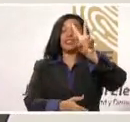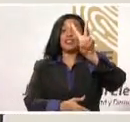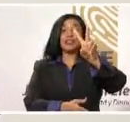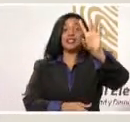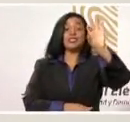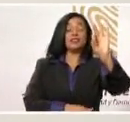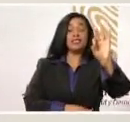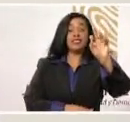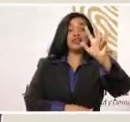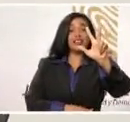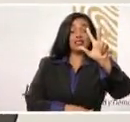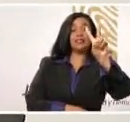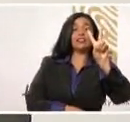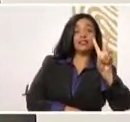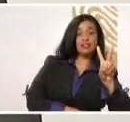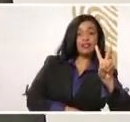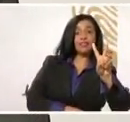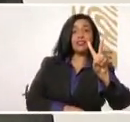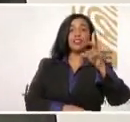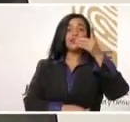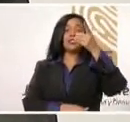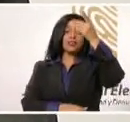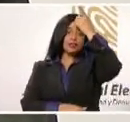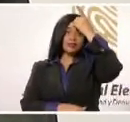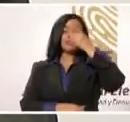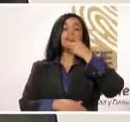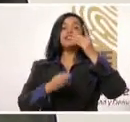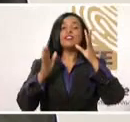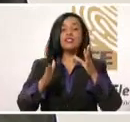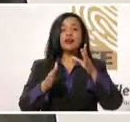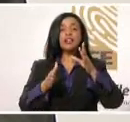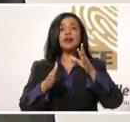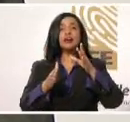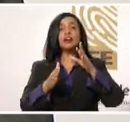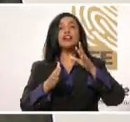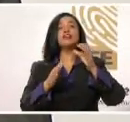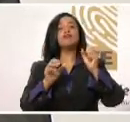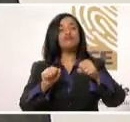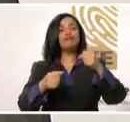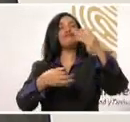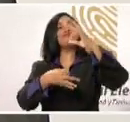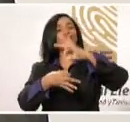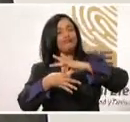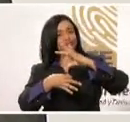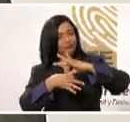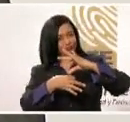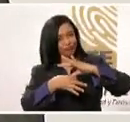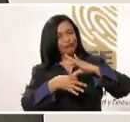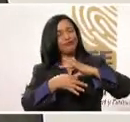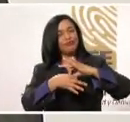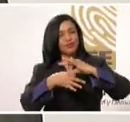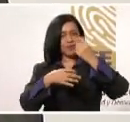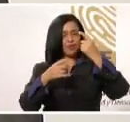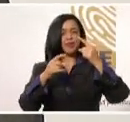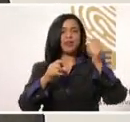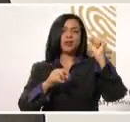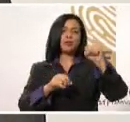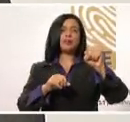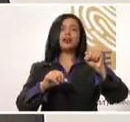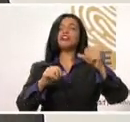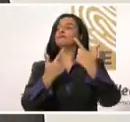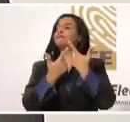7.529.932 dominicanos y dominicanas inscritas en el padrón electoral para que ejerzan